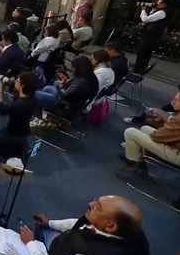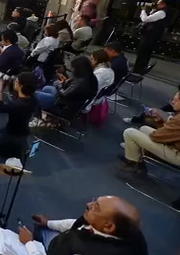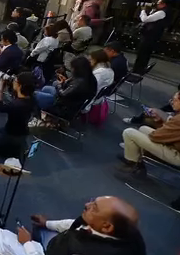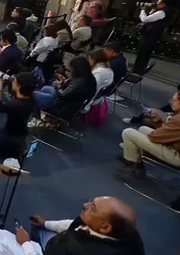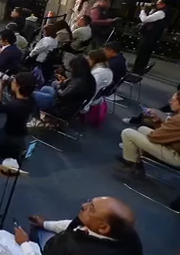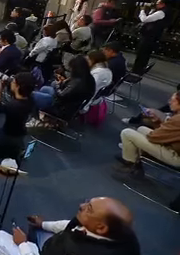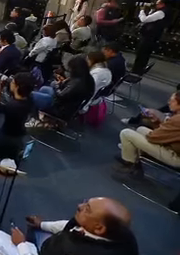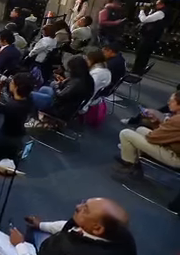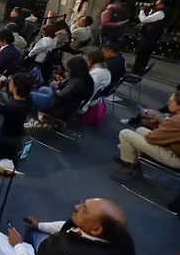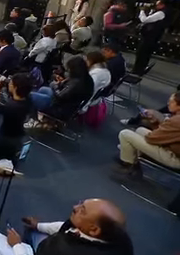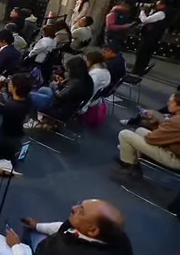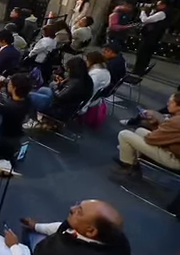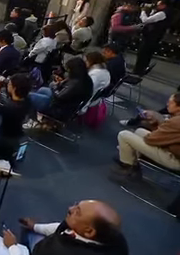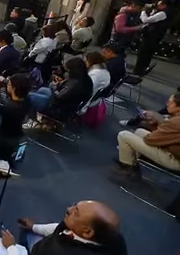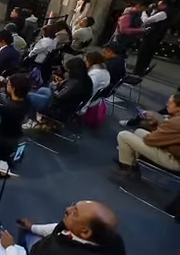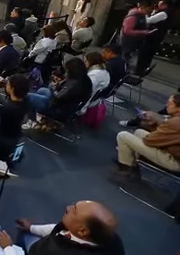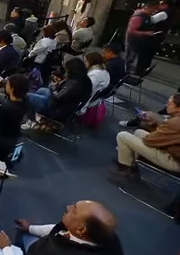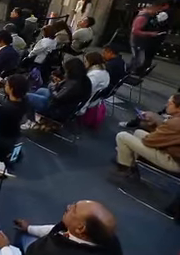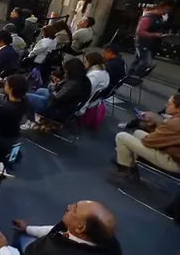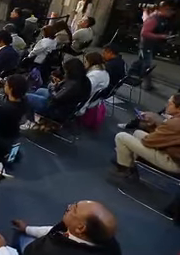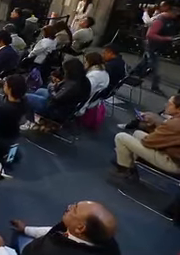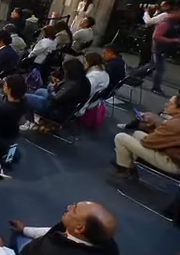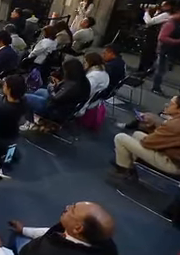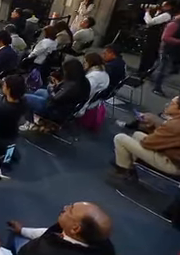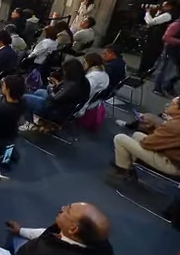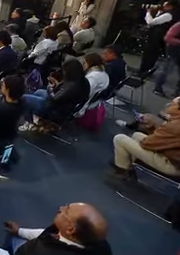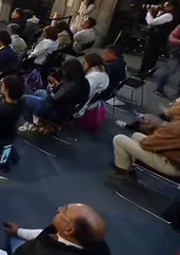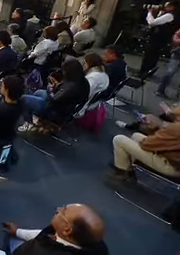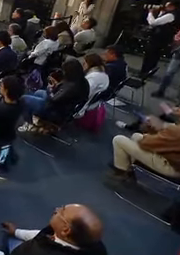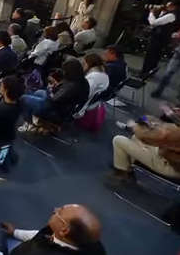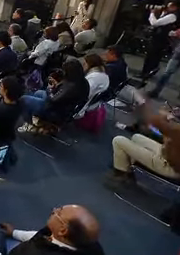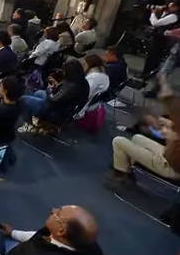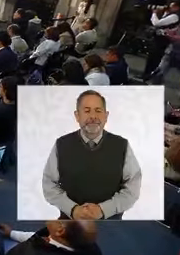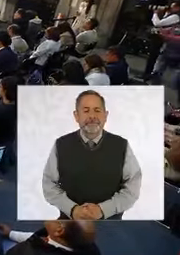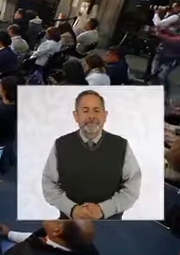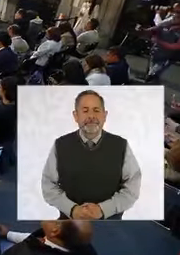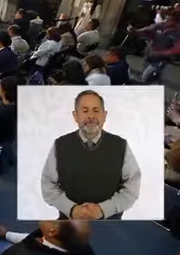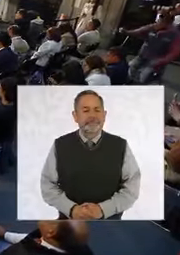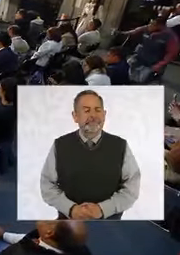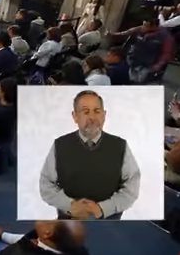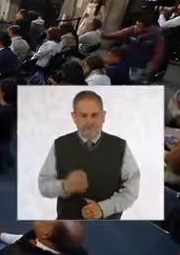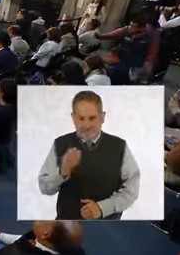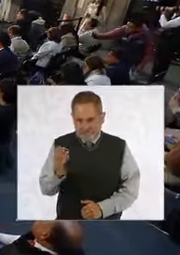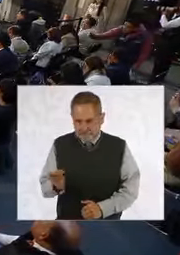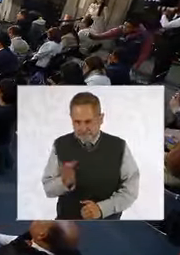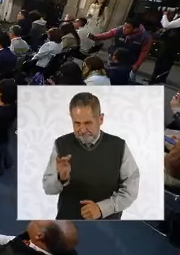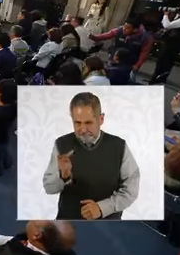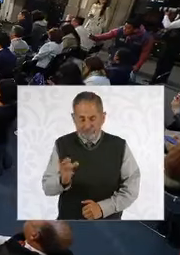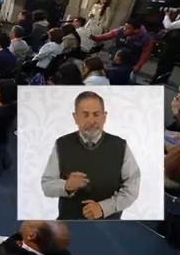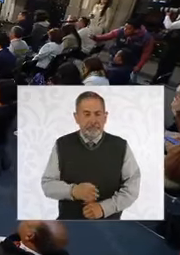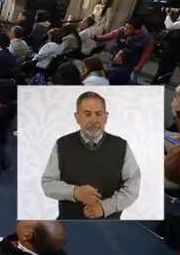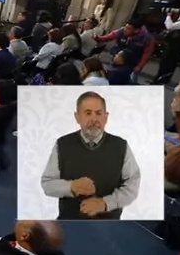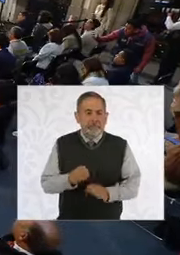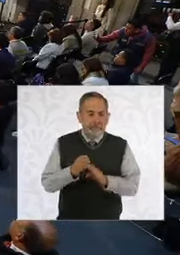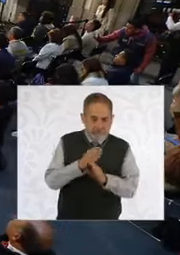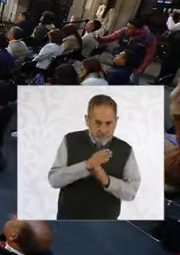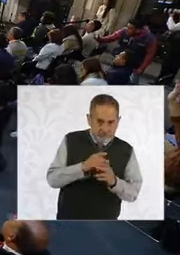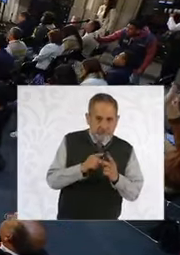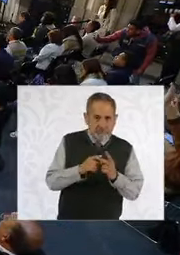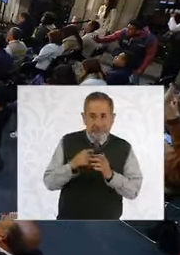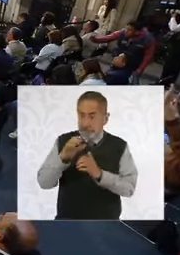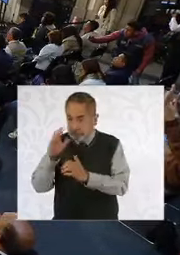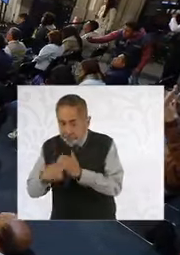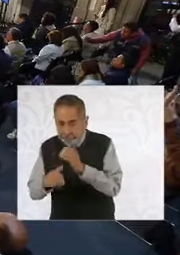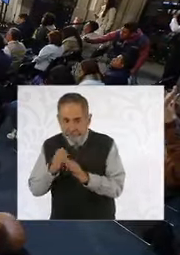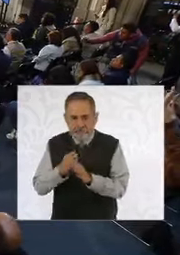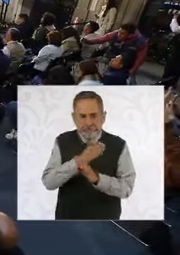Gobierno de México. Bueno, vamos a abrir a preguntas y antes de irnos vamos a pasar otros dos videos que